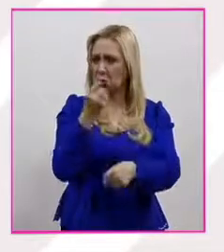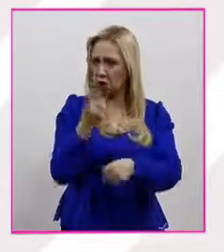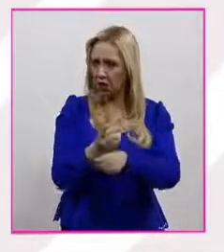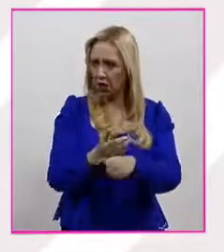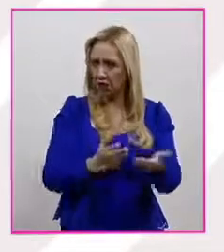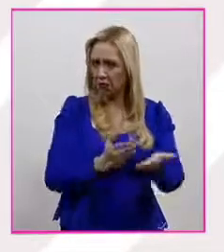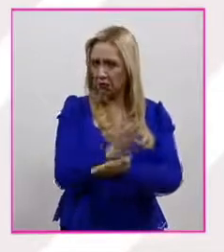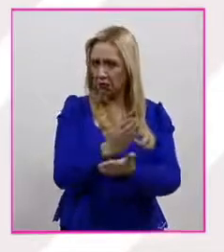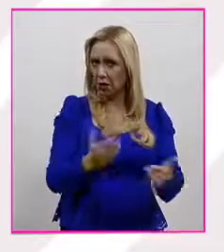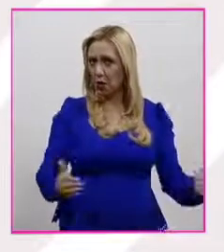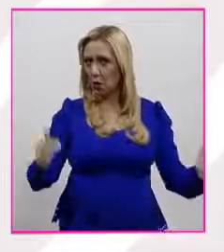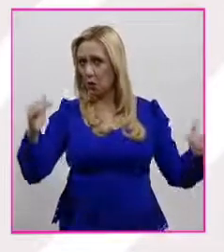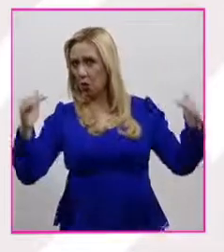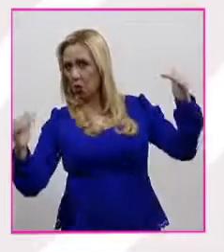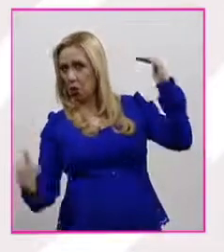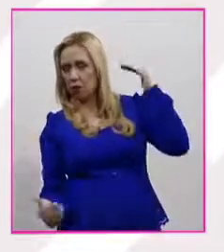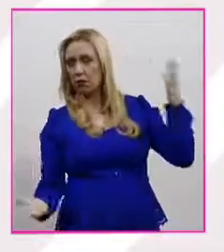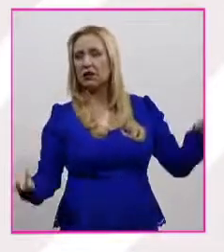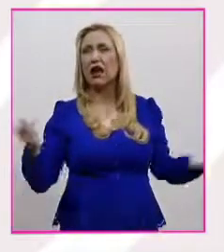desigualdad más bien?